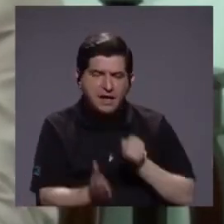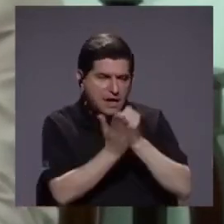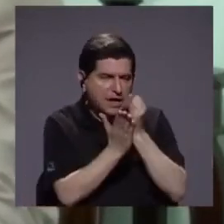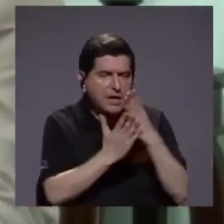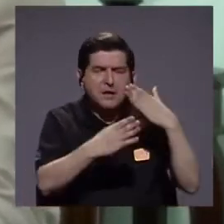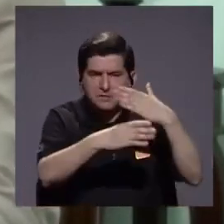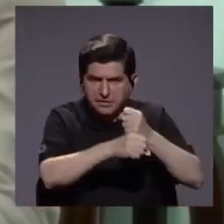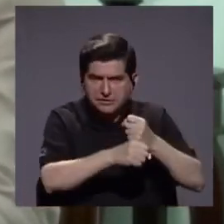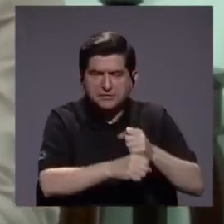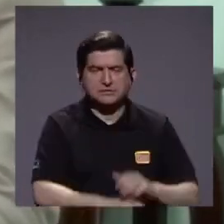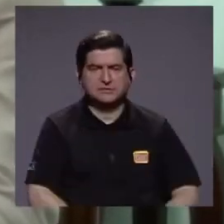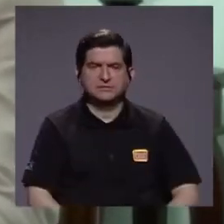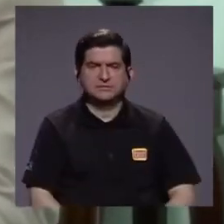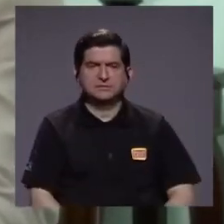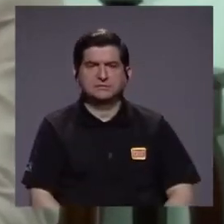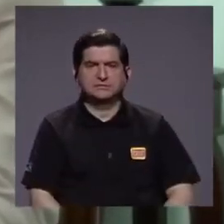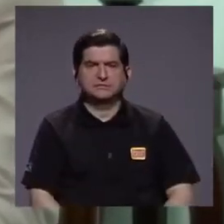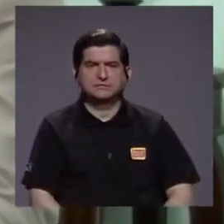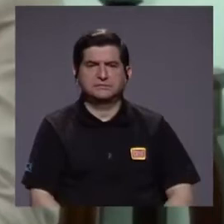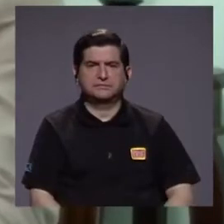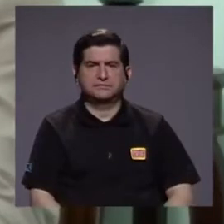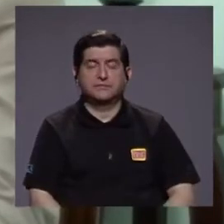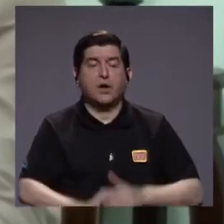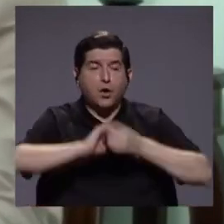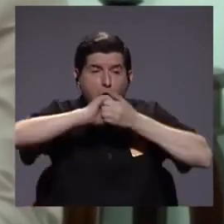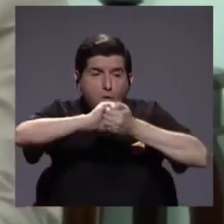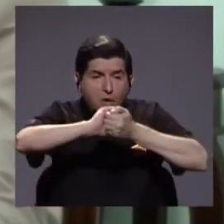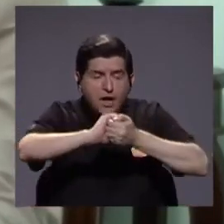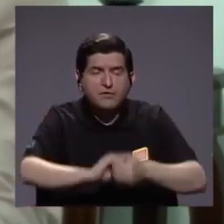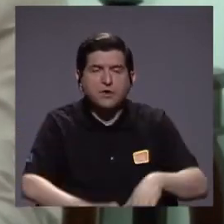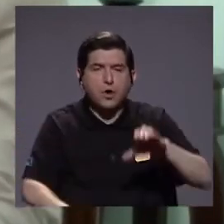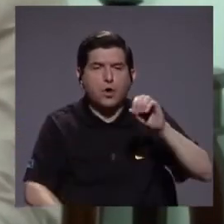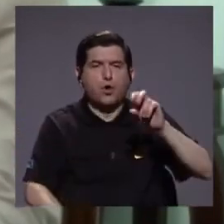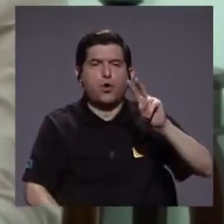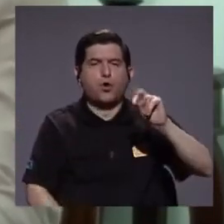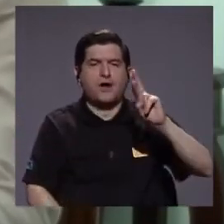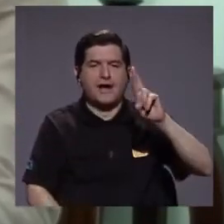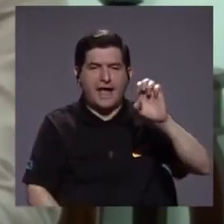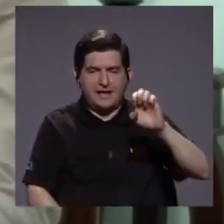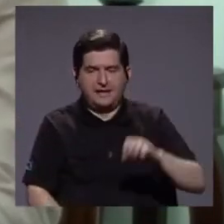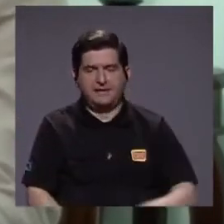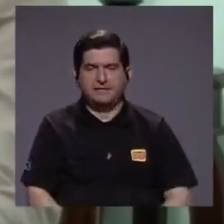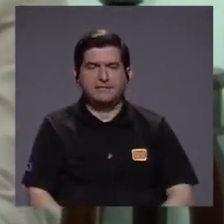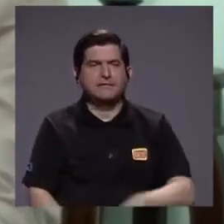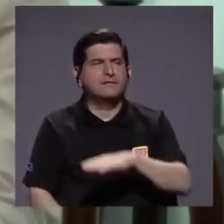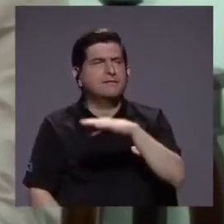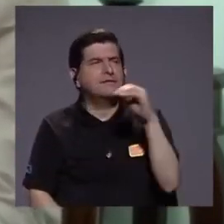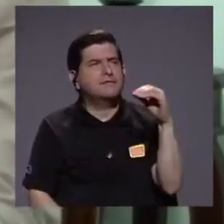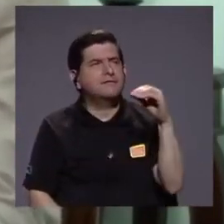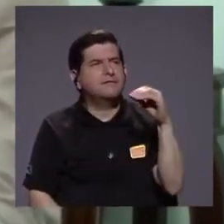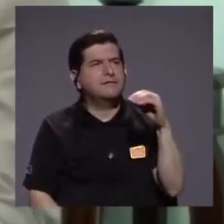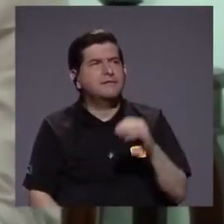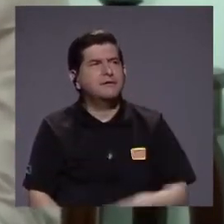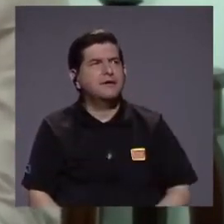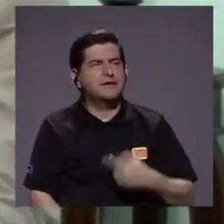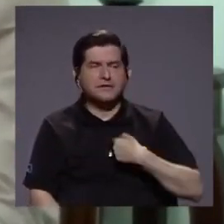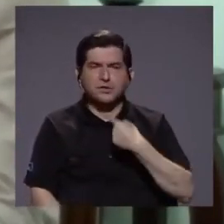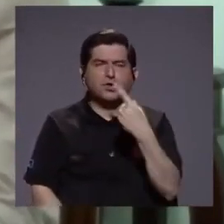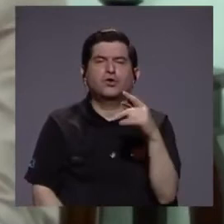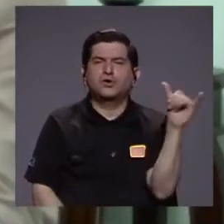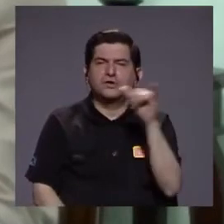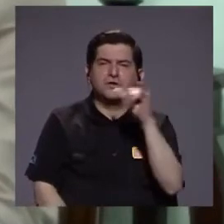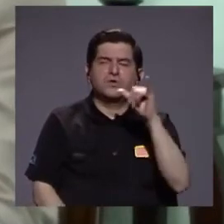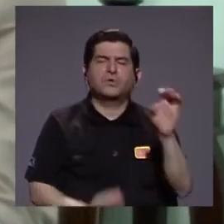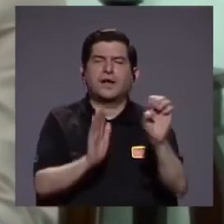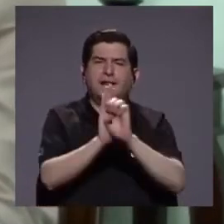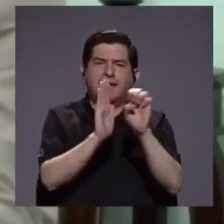se han hecho, la colaboración con CONARE también. Y voy a referirme también,